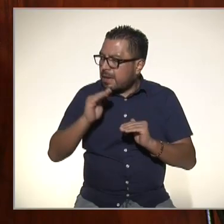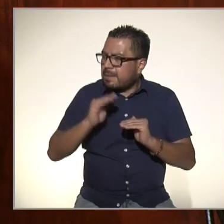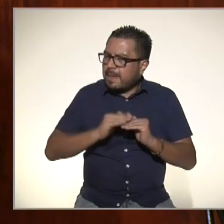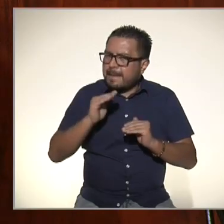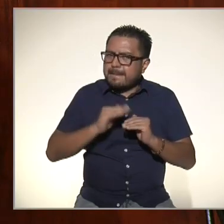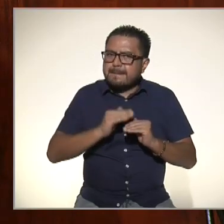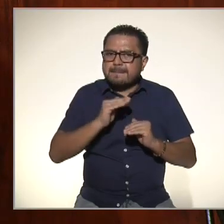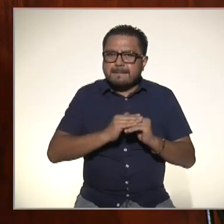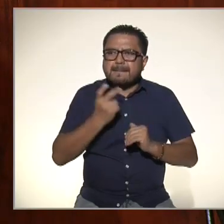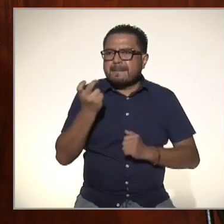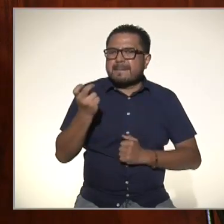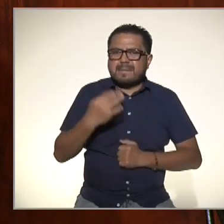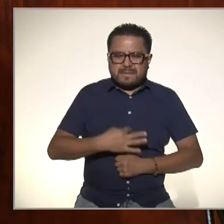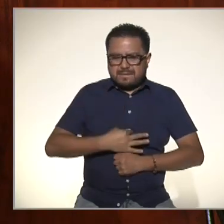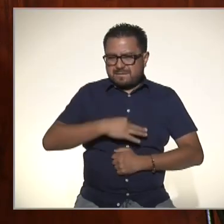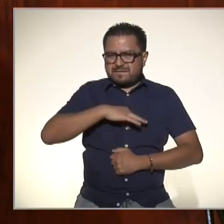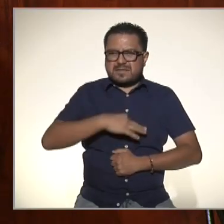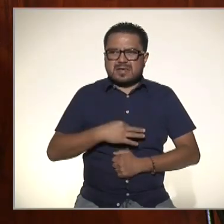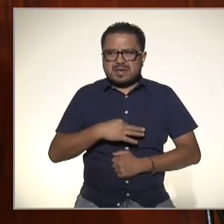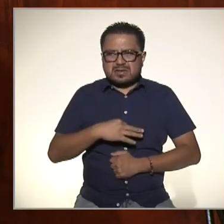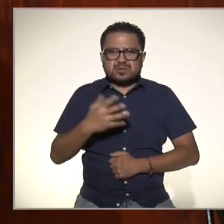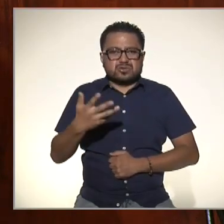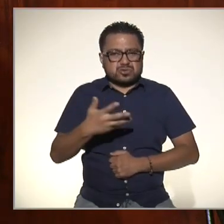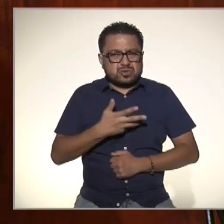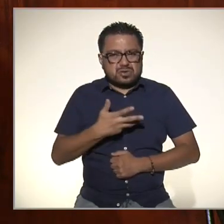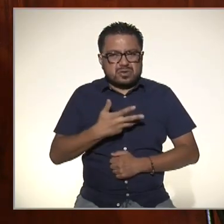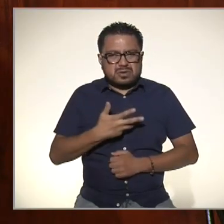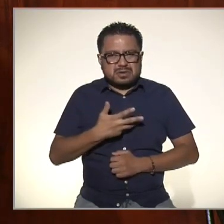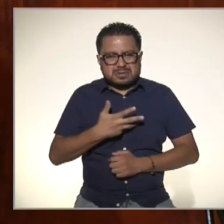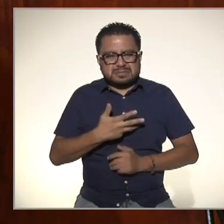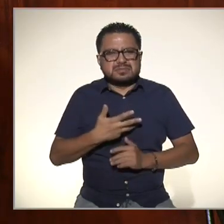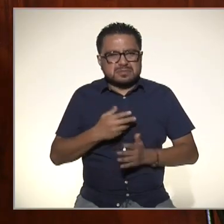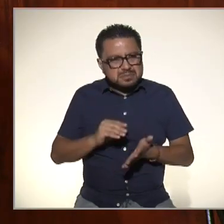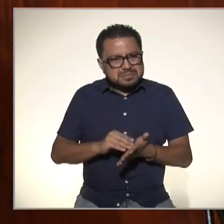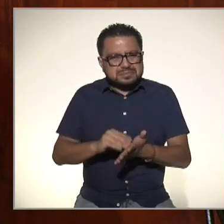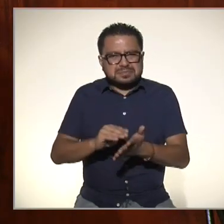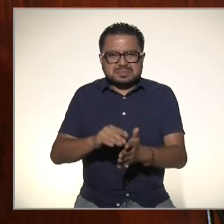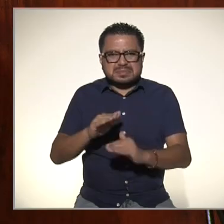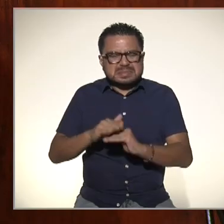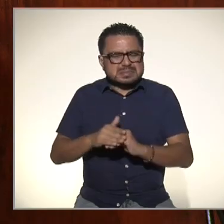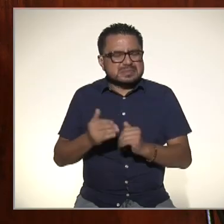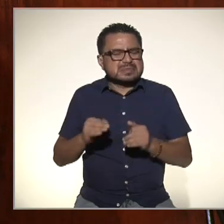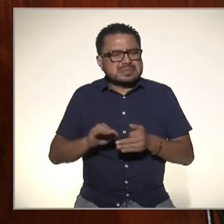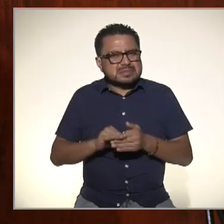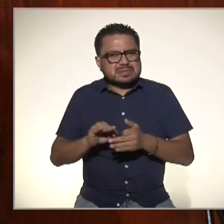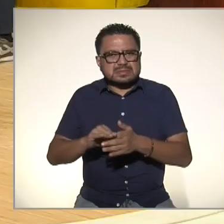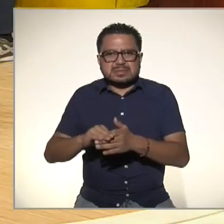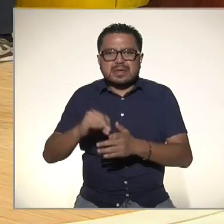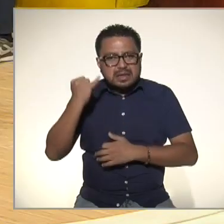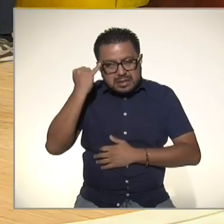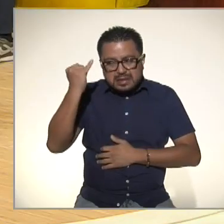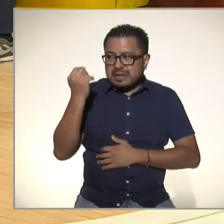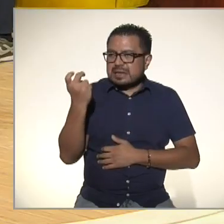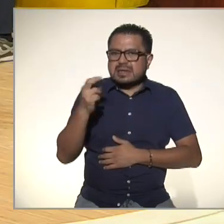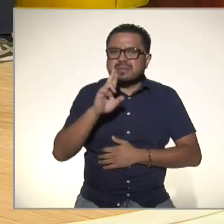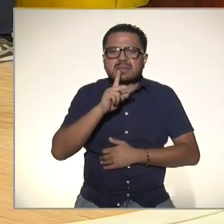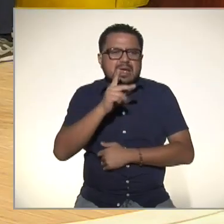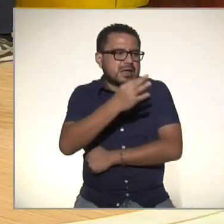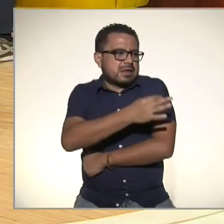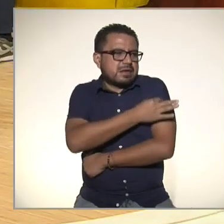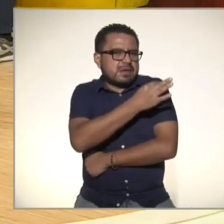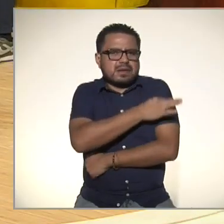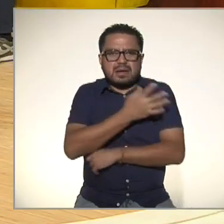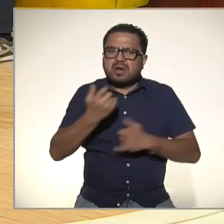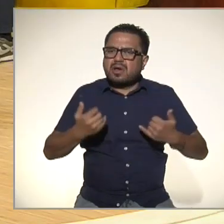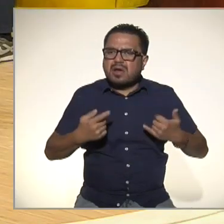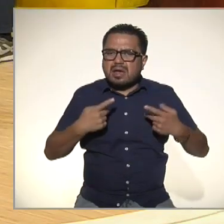que este tipo de infecciones esté presentándose con mucho más frecuencia. Entonces, lo ideal ahí es que se vacune la gente cuanto